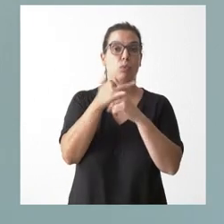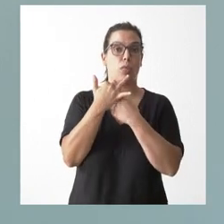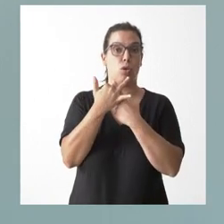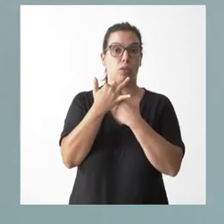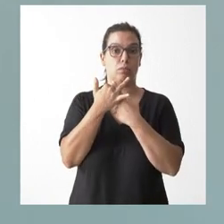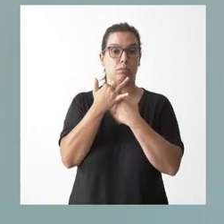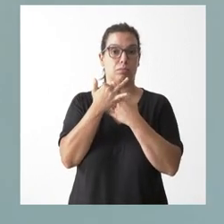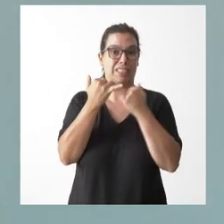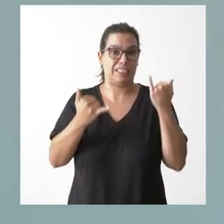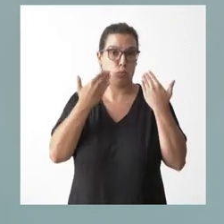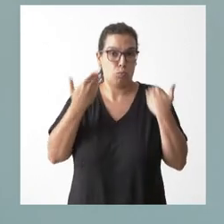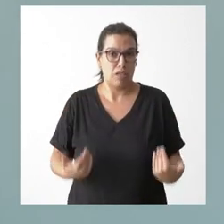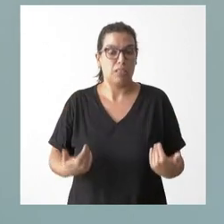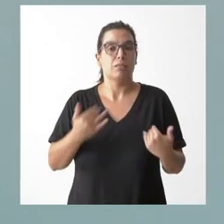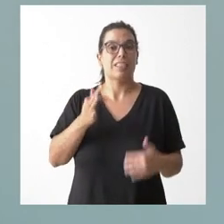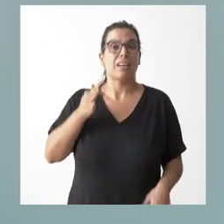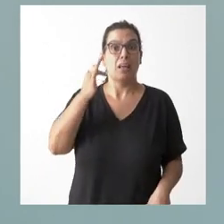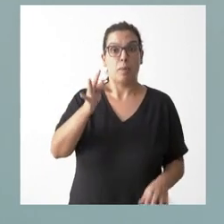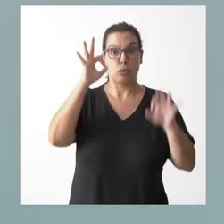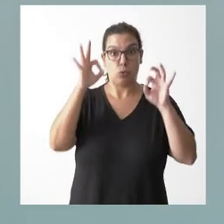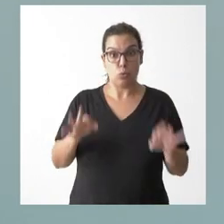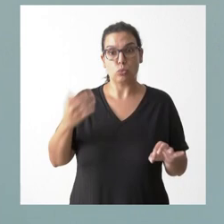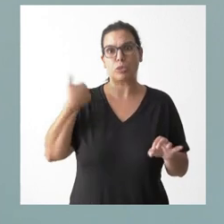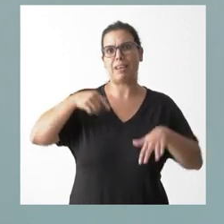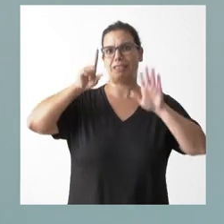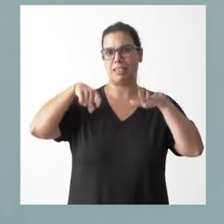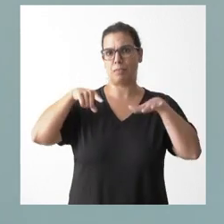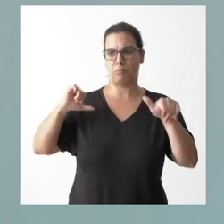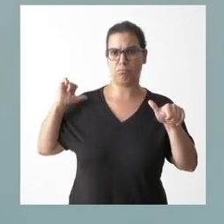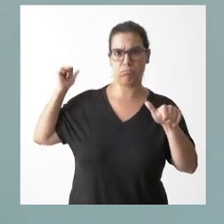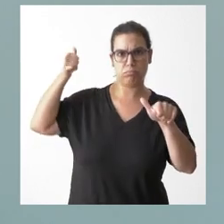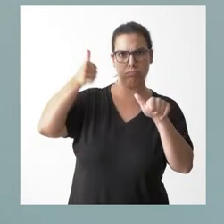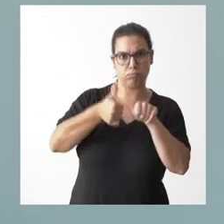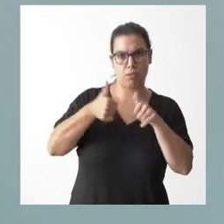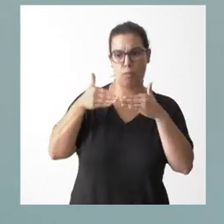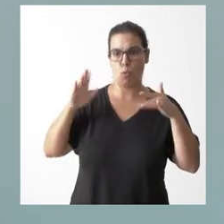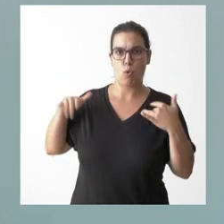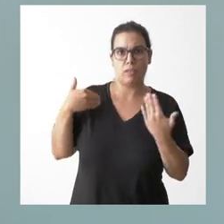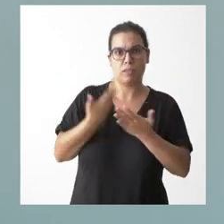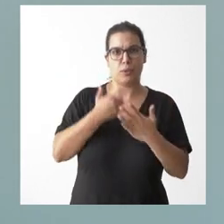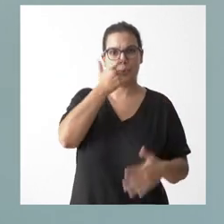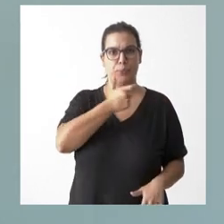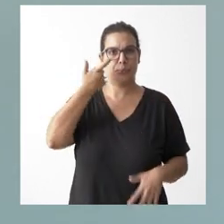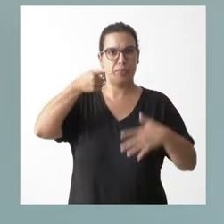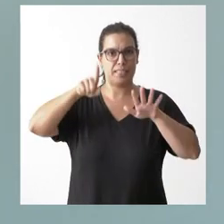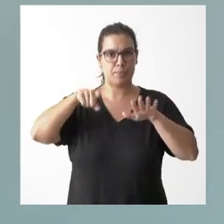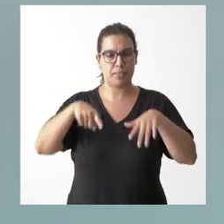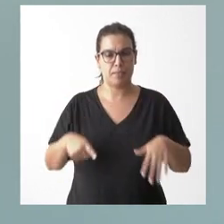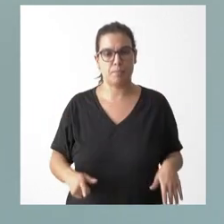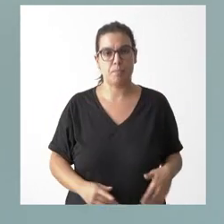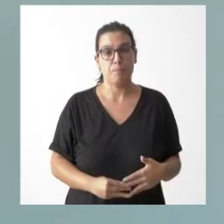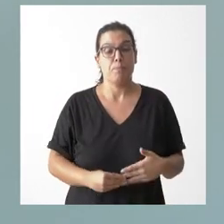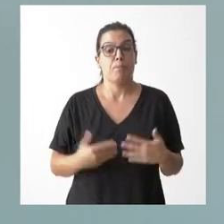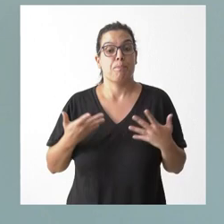humanitaria y que cumple, además, en este momento los 6 meses desde el comienzo de la guerra. A estos